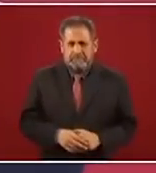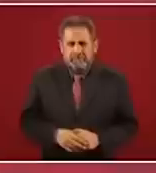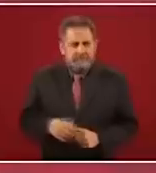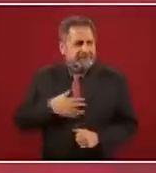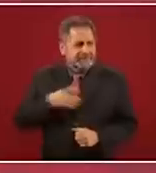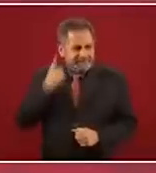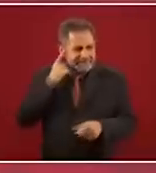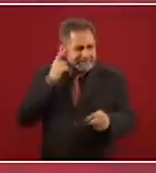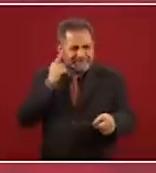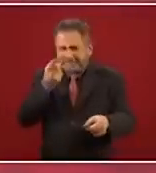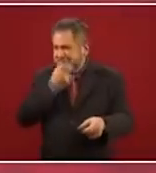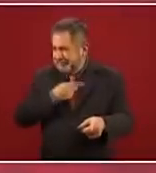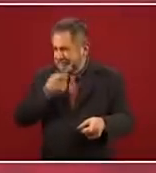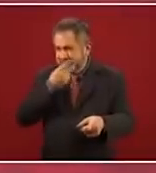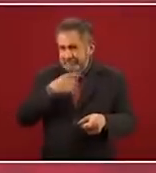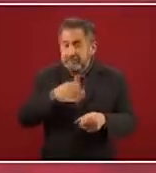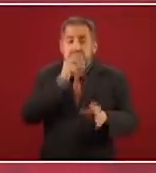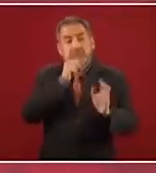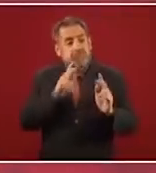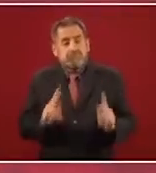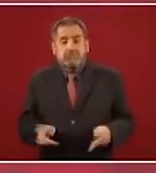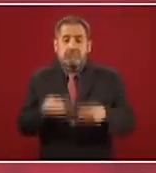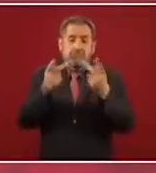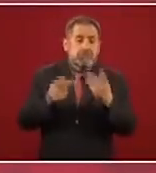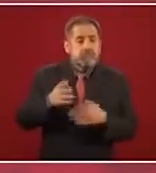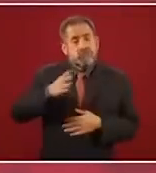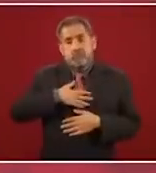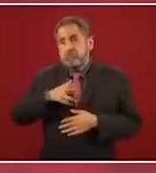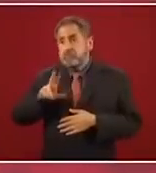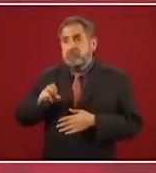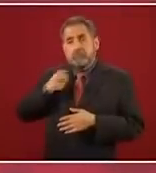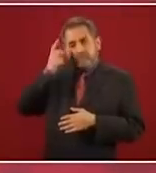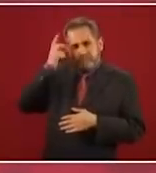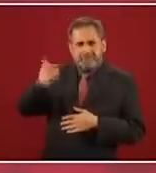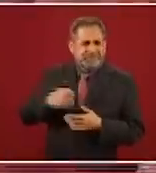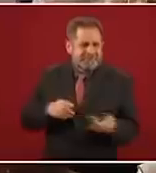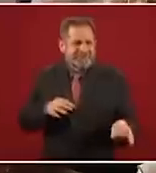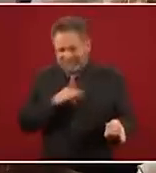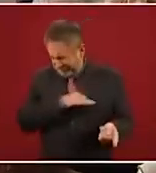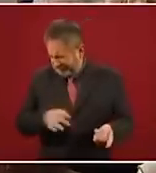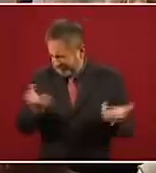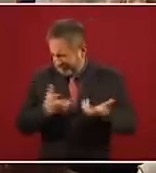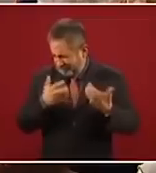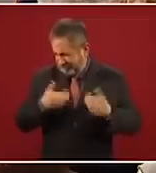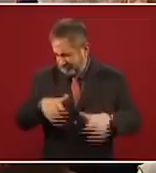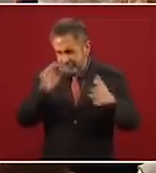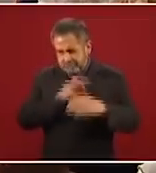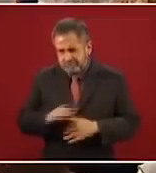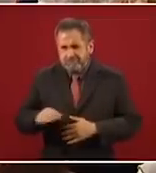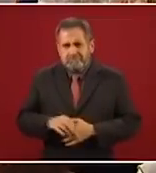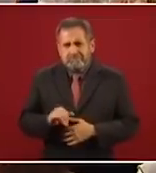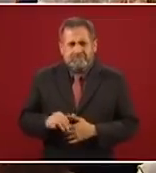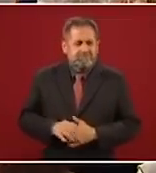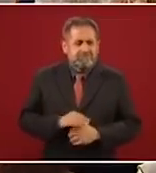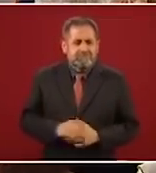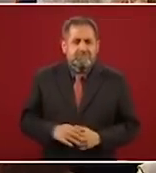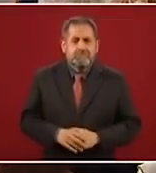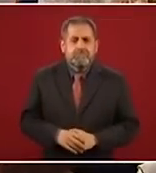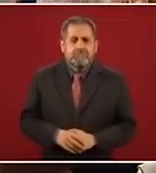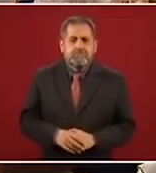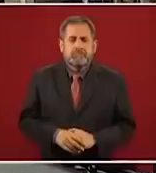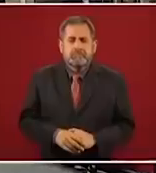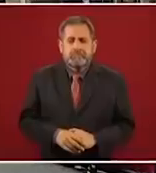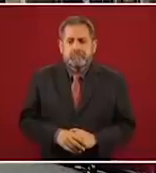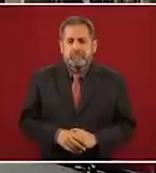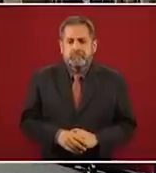escuché ya eso, de que no se podía vender porque no era nuestro. Claro que se puede, si no, no lo estaríamos haciendo.